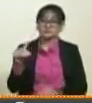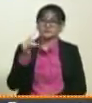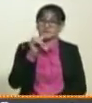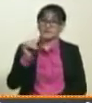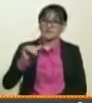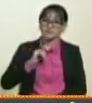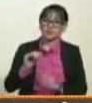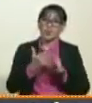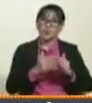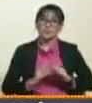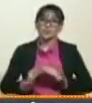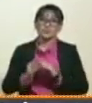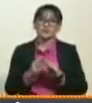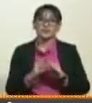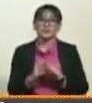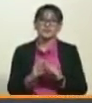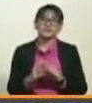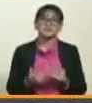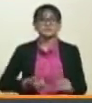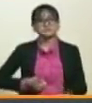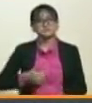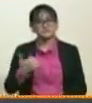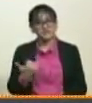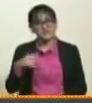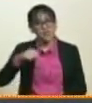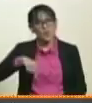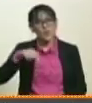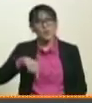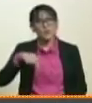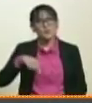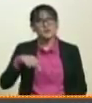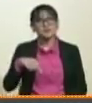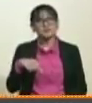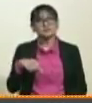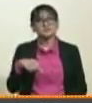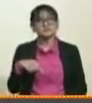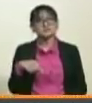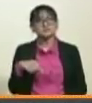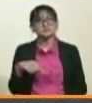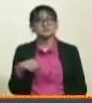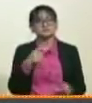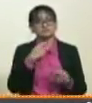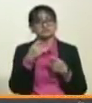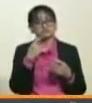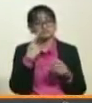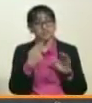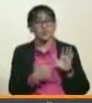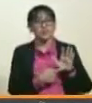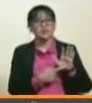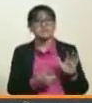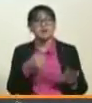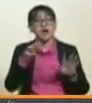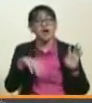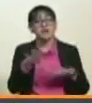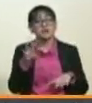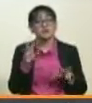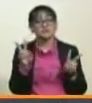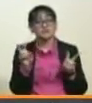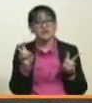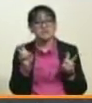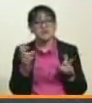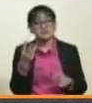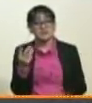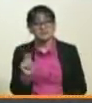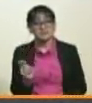nos ha dado tiempo entonces tenemos hay más de hoy en plena prensa en plenario de prensa pudimos demostrar más de 14 casos seguidos en